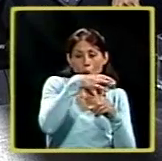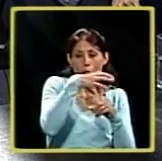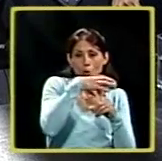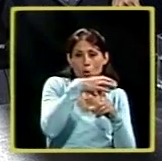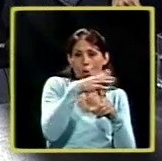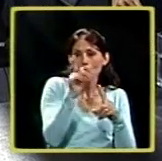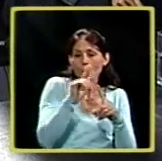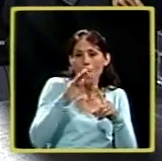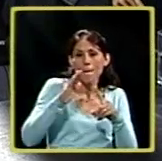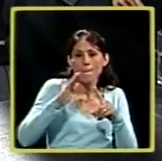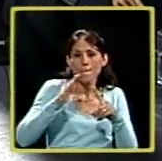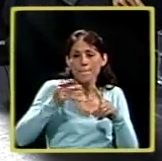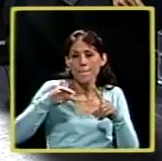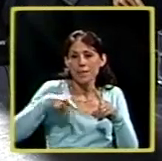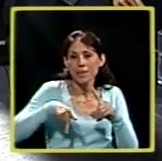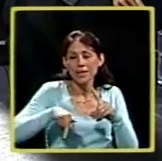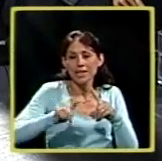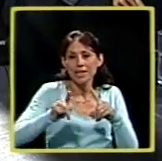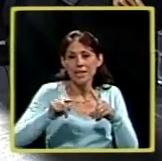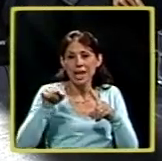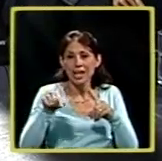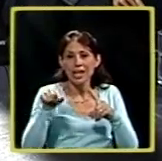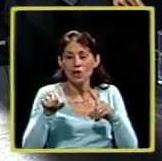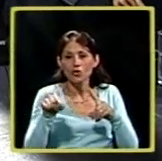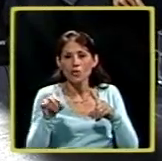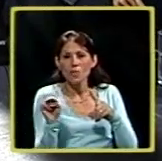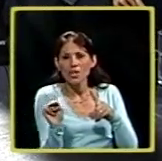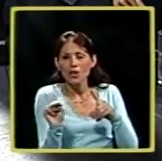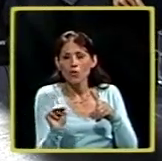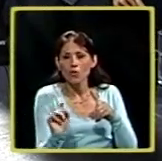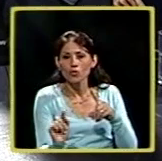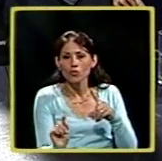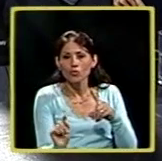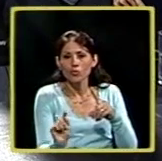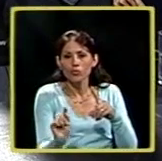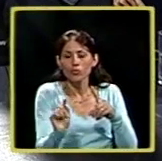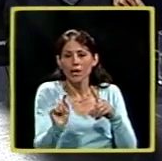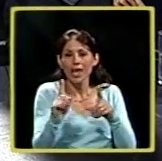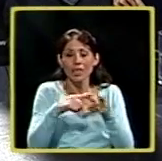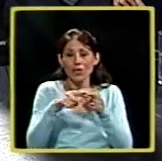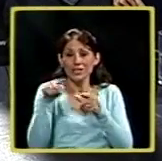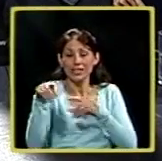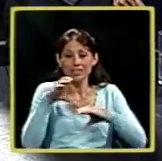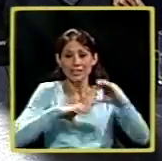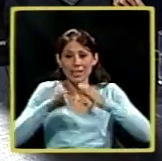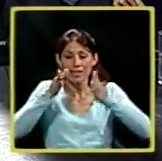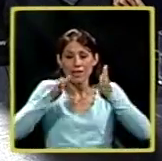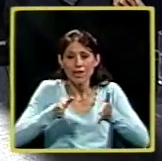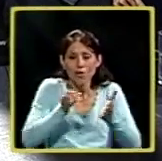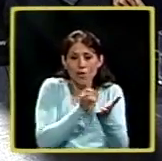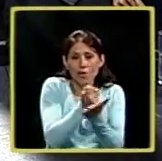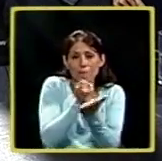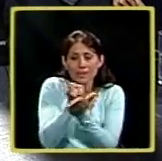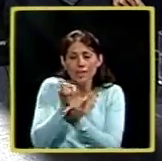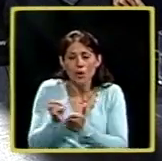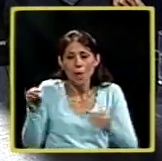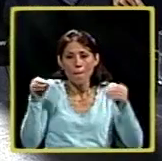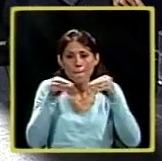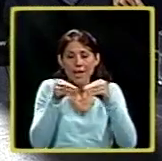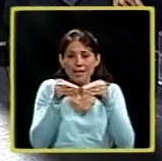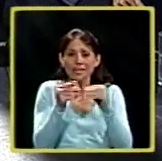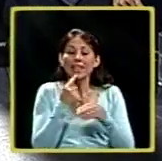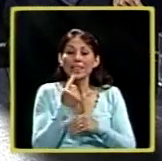inhibieran de alguna manera el crecimiento de los microbios. Lo investigó más y publicó en el trabajo en el sentido que estos